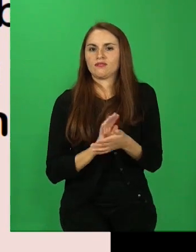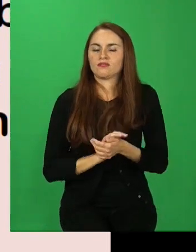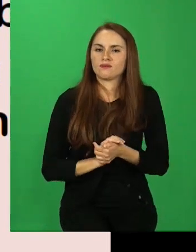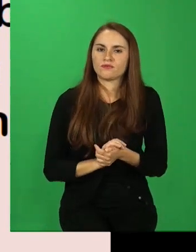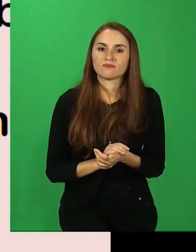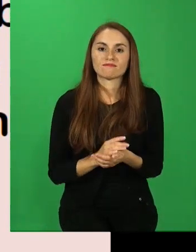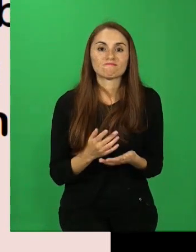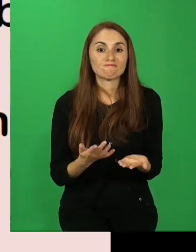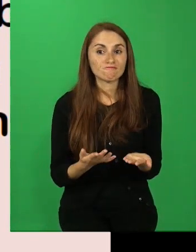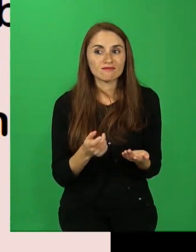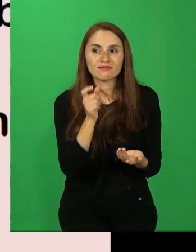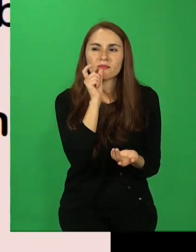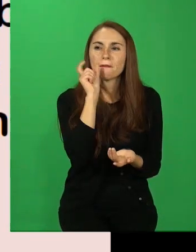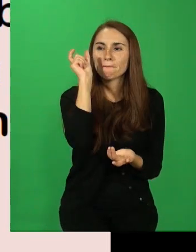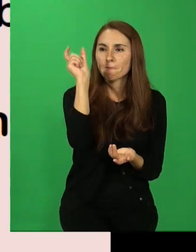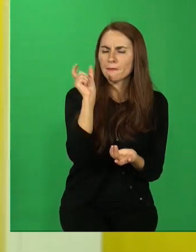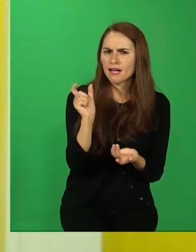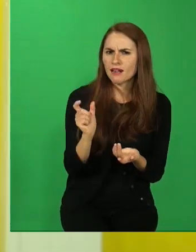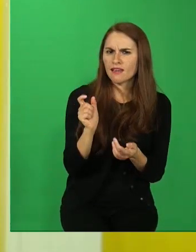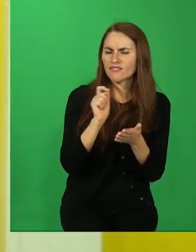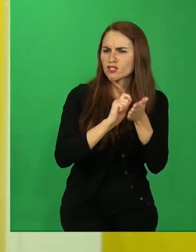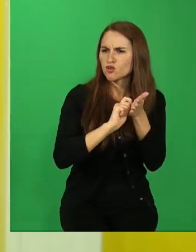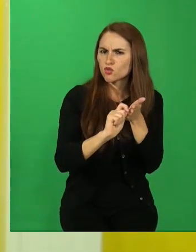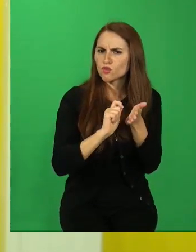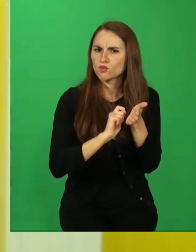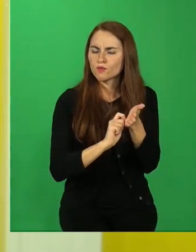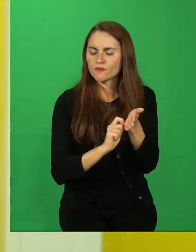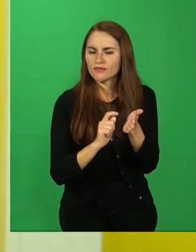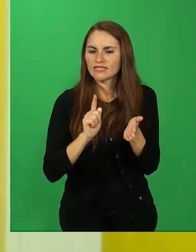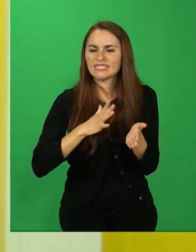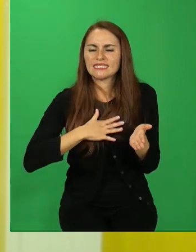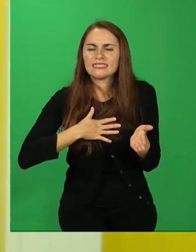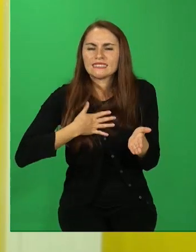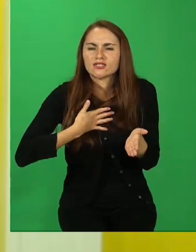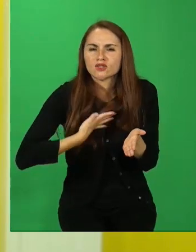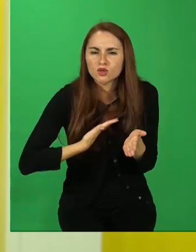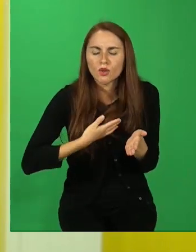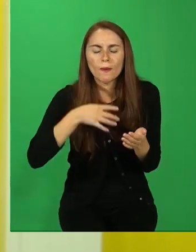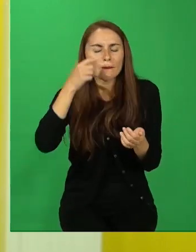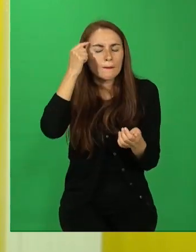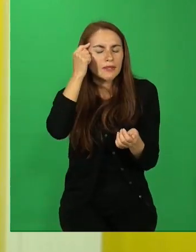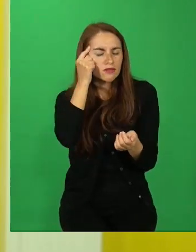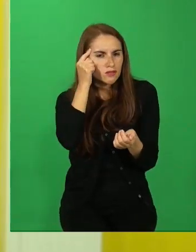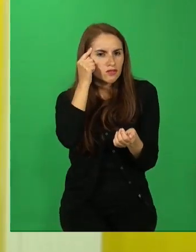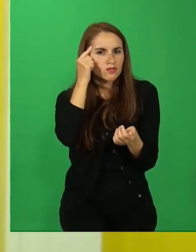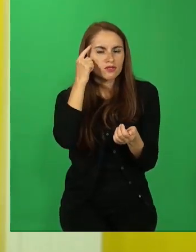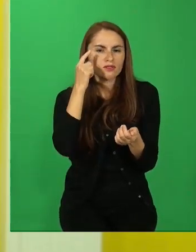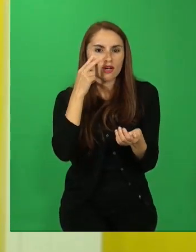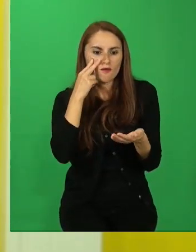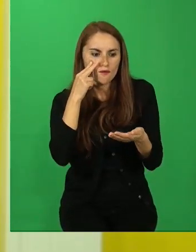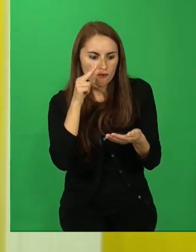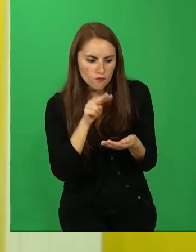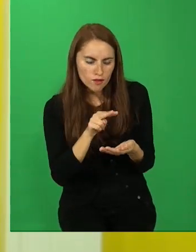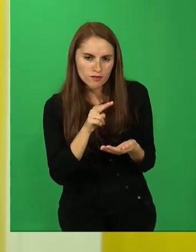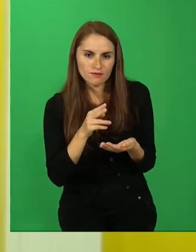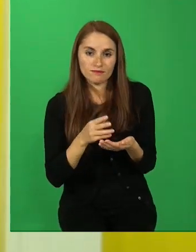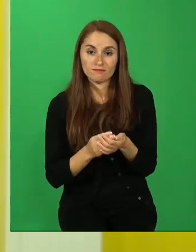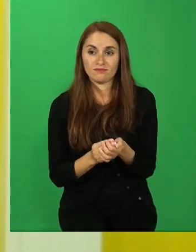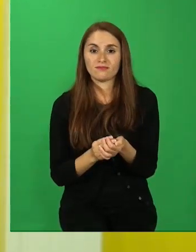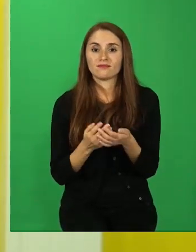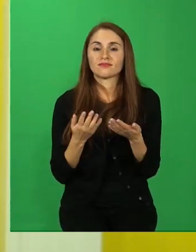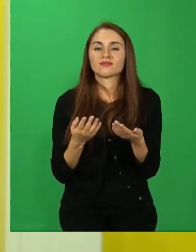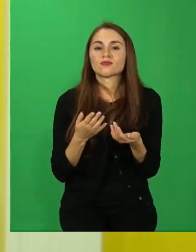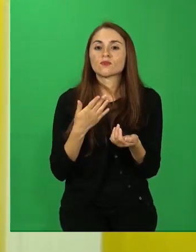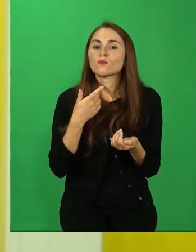Ahí subrayé palabras clave. Sintió, pensó y pensó. No nos olvidemos que